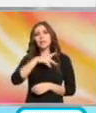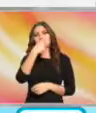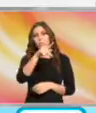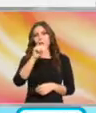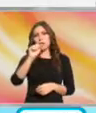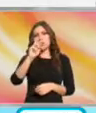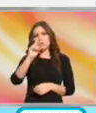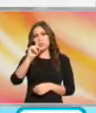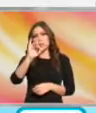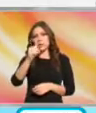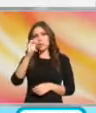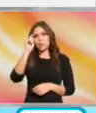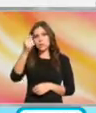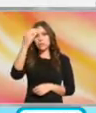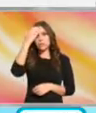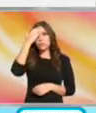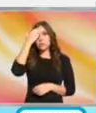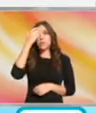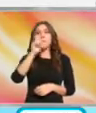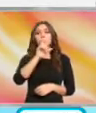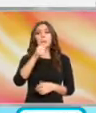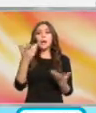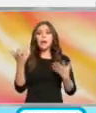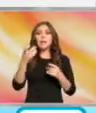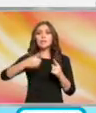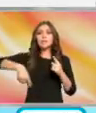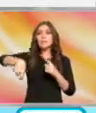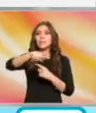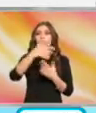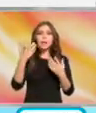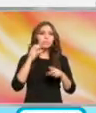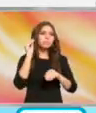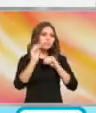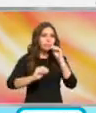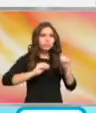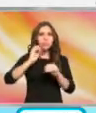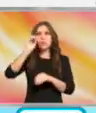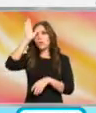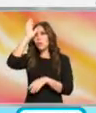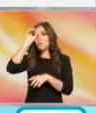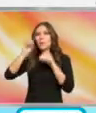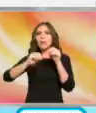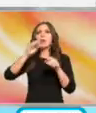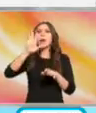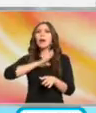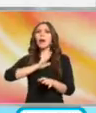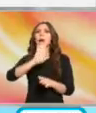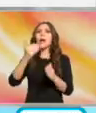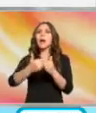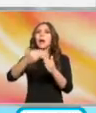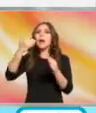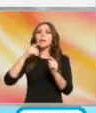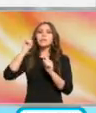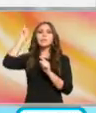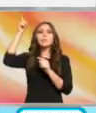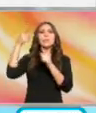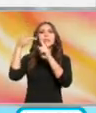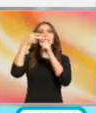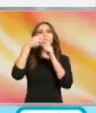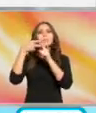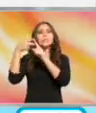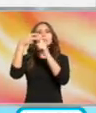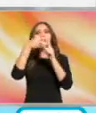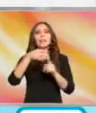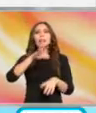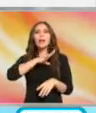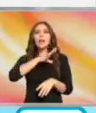acá abajo está escrito en las estrellas. Es algo muy profundo, pero yo lo he constatado por años. Entonces, por eso